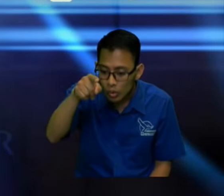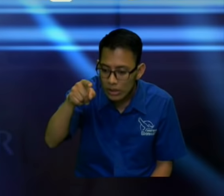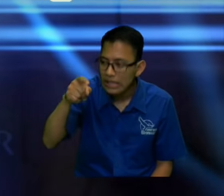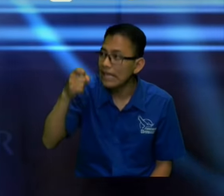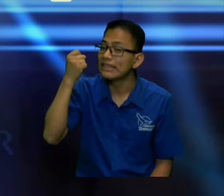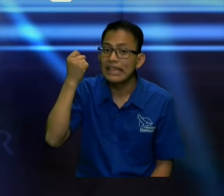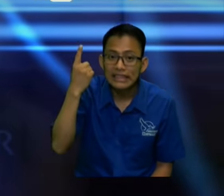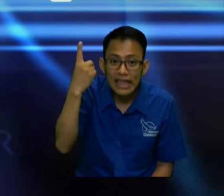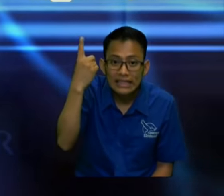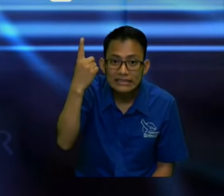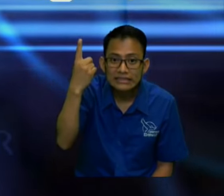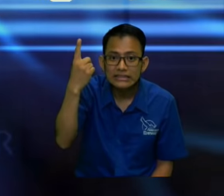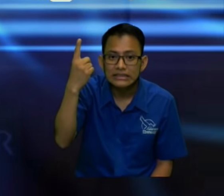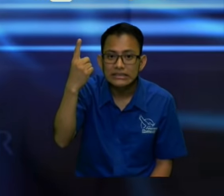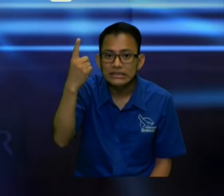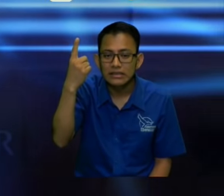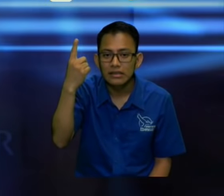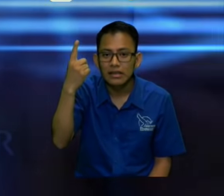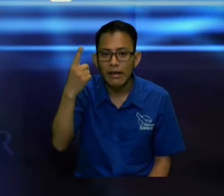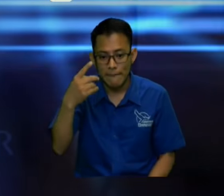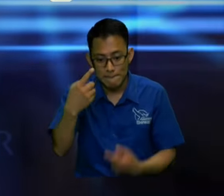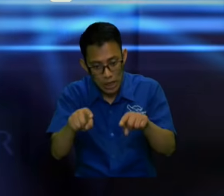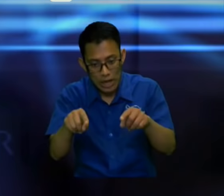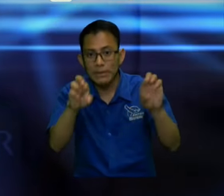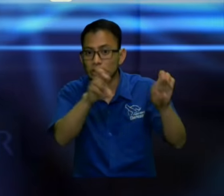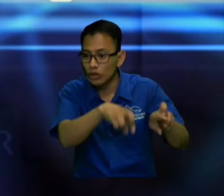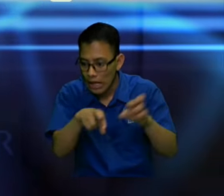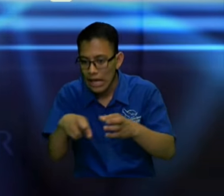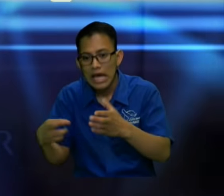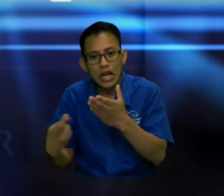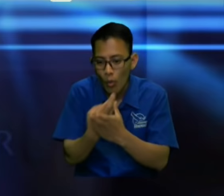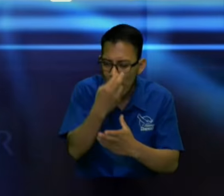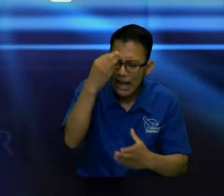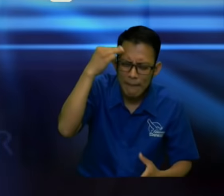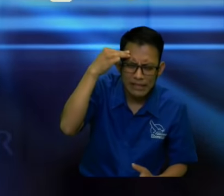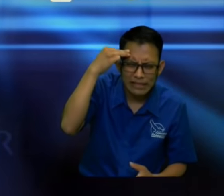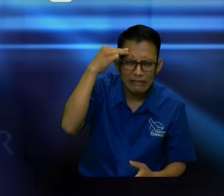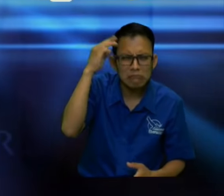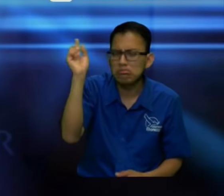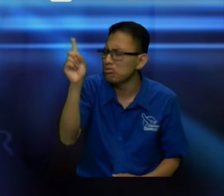Pero no la puede verificar el que no ha renovado su mente. No la puede verificar.